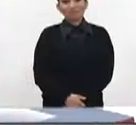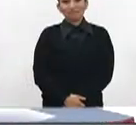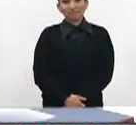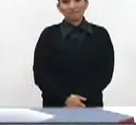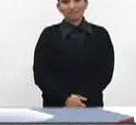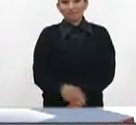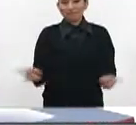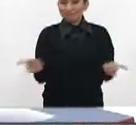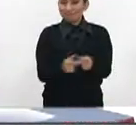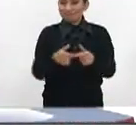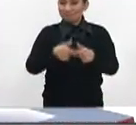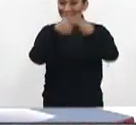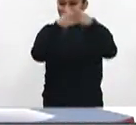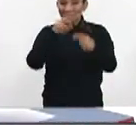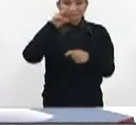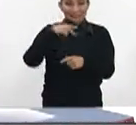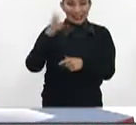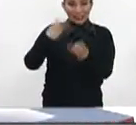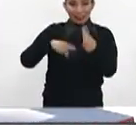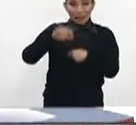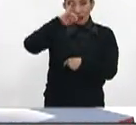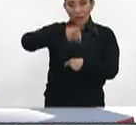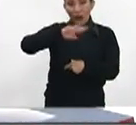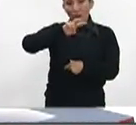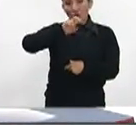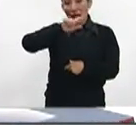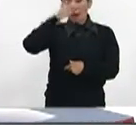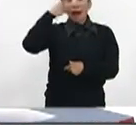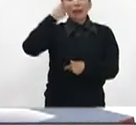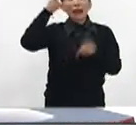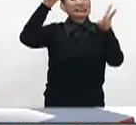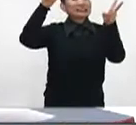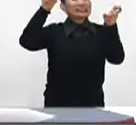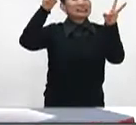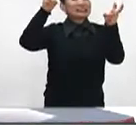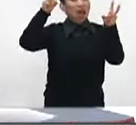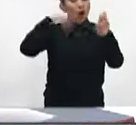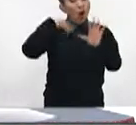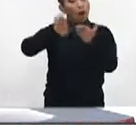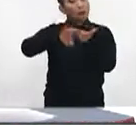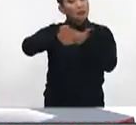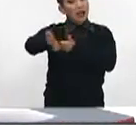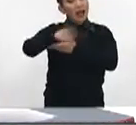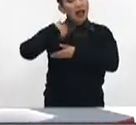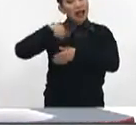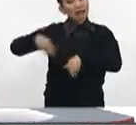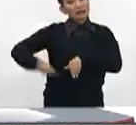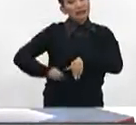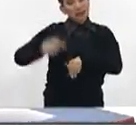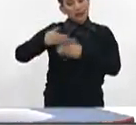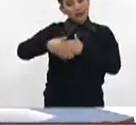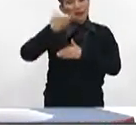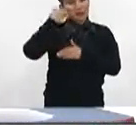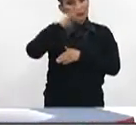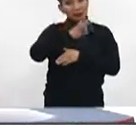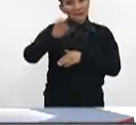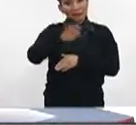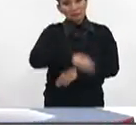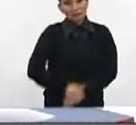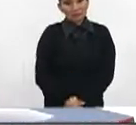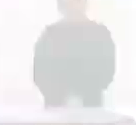Vamos a hacer una breve pausa y está aquí con nosotros el jefe Vulcano para hablar precisamente o prevenir, cómo prevenir accidentes en estas fechas.